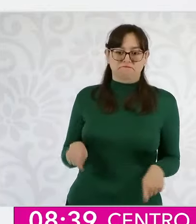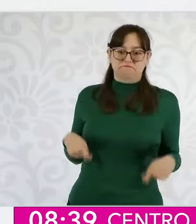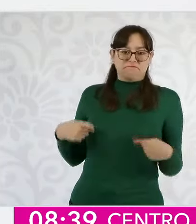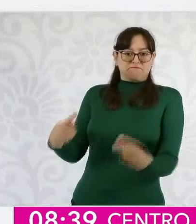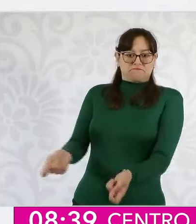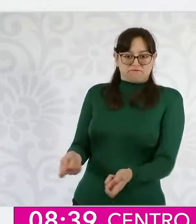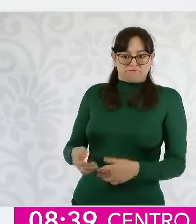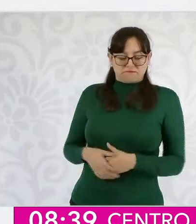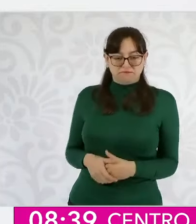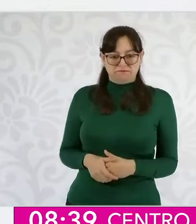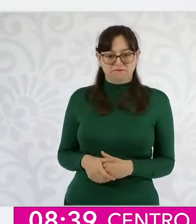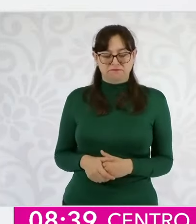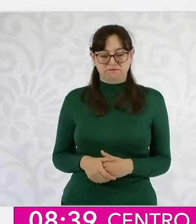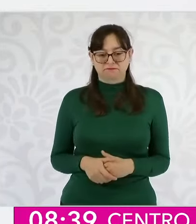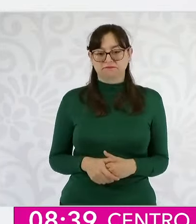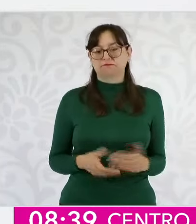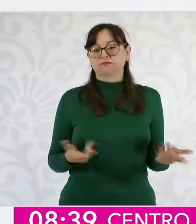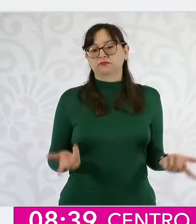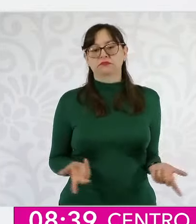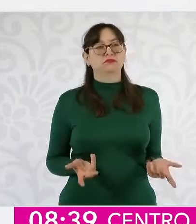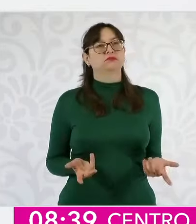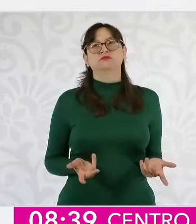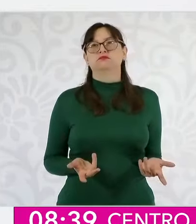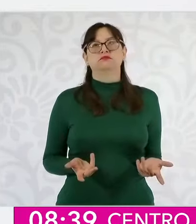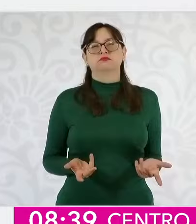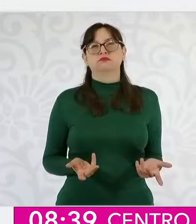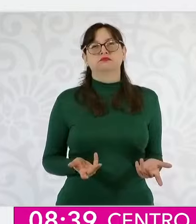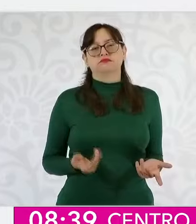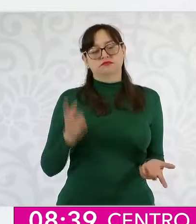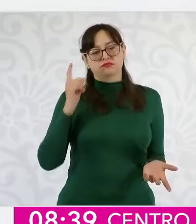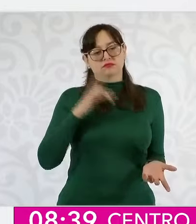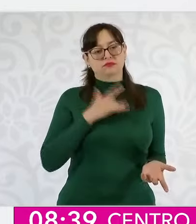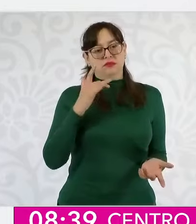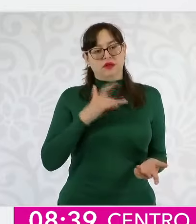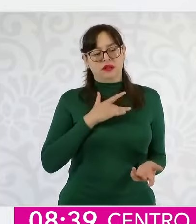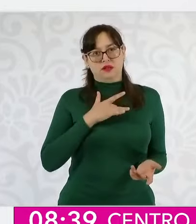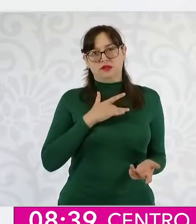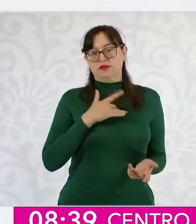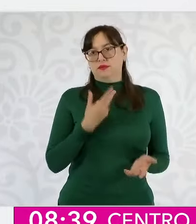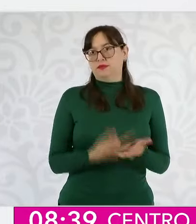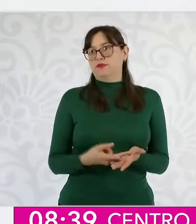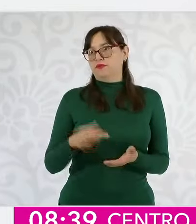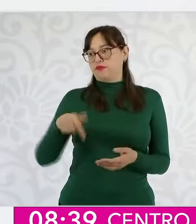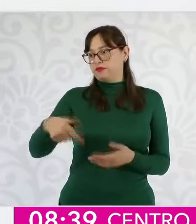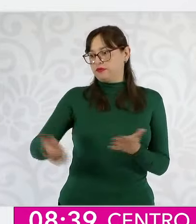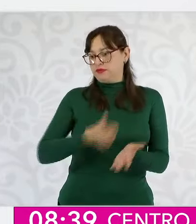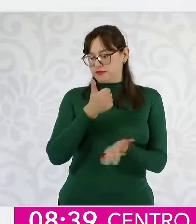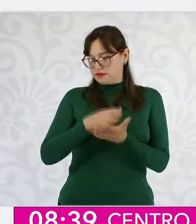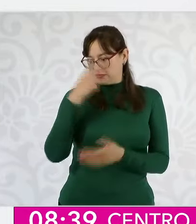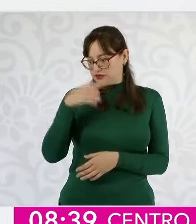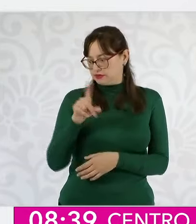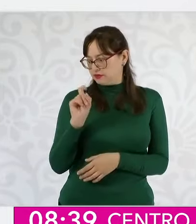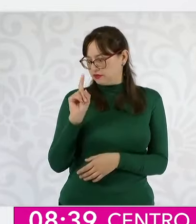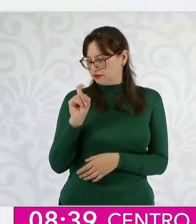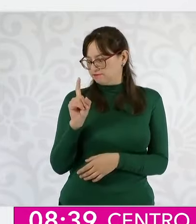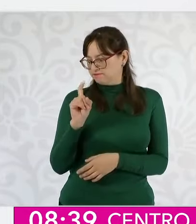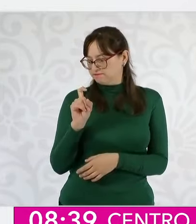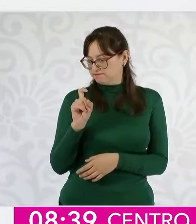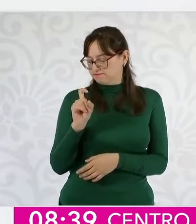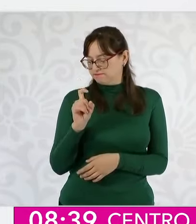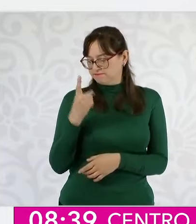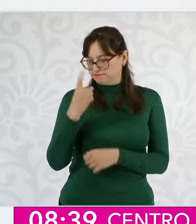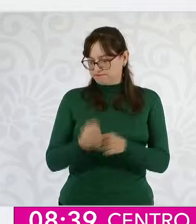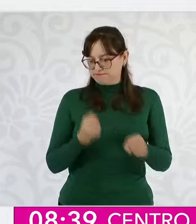Entonces, ¿a cuánto asciende? Es como 3 veces lo que usa la Ciudad de México de